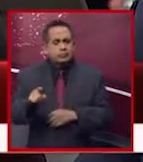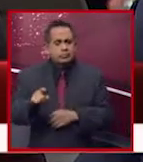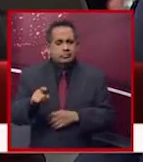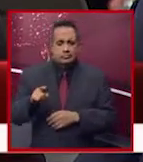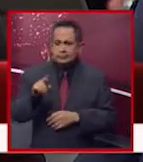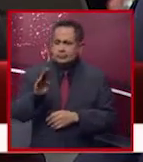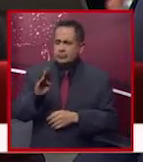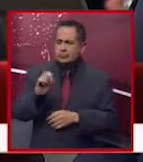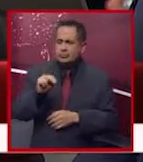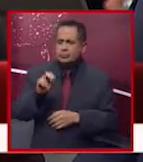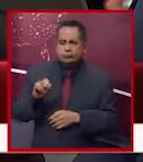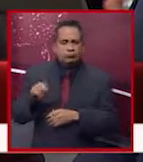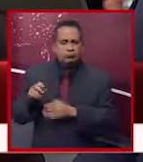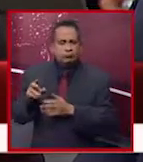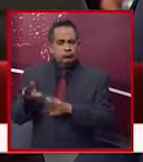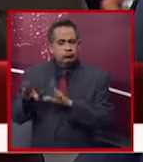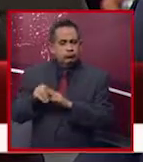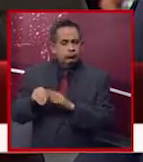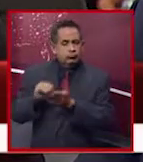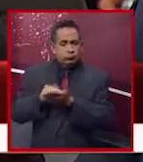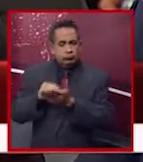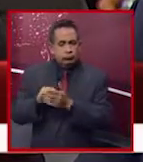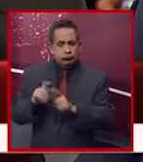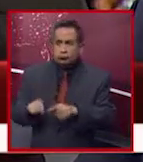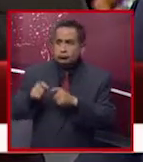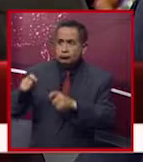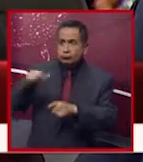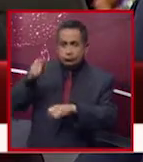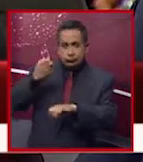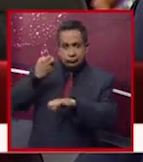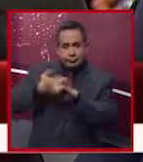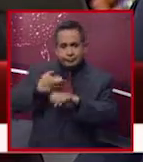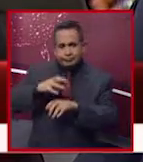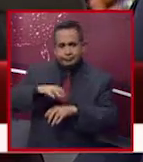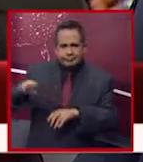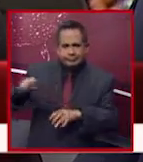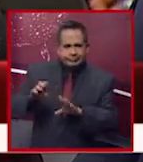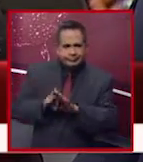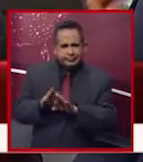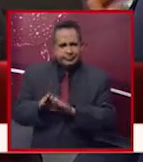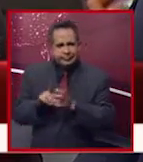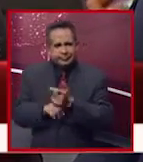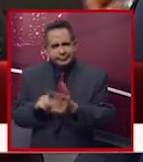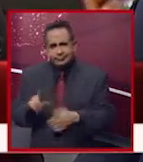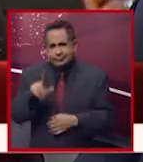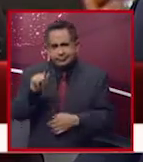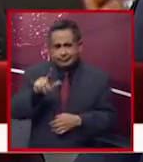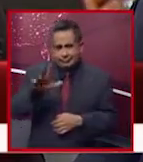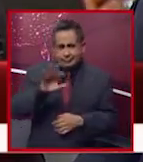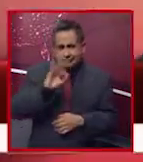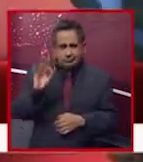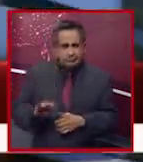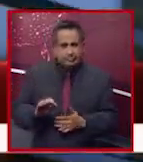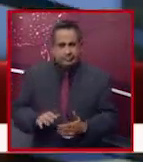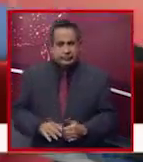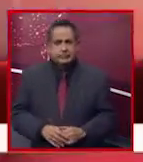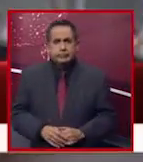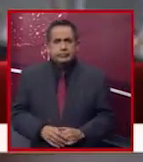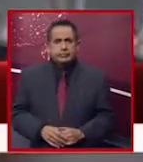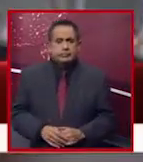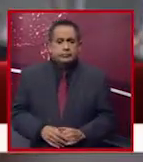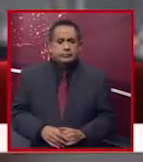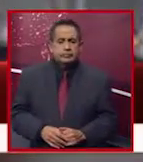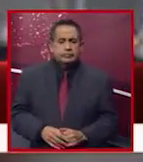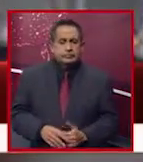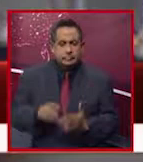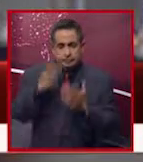bonos mexicanos en manos de residentes extranjeros, que llega al 75%.